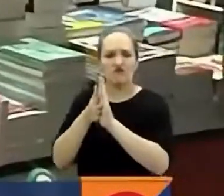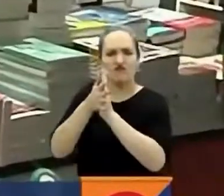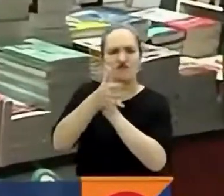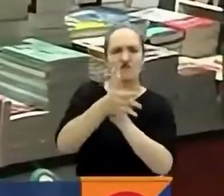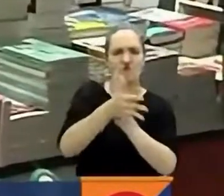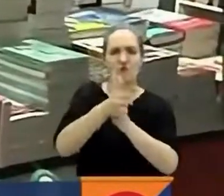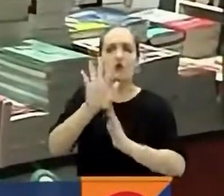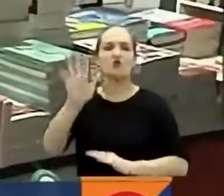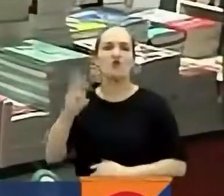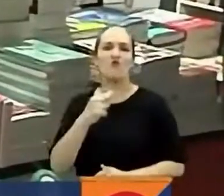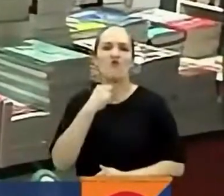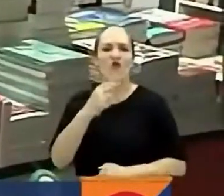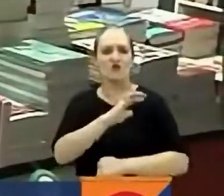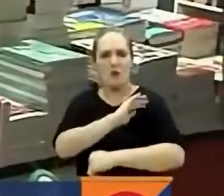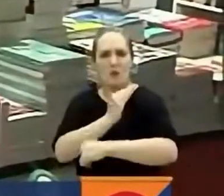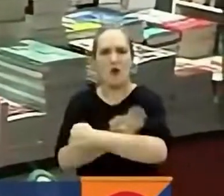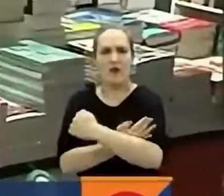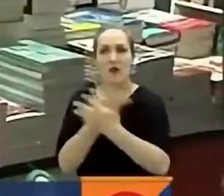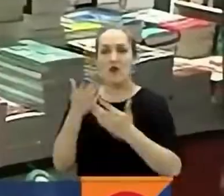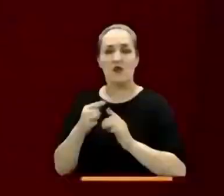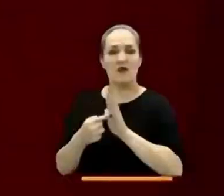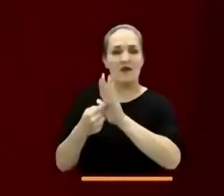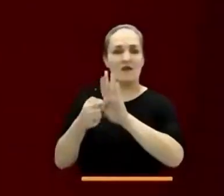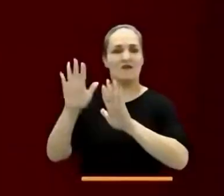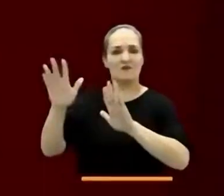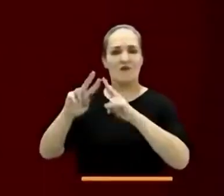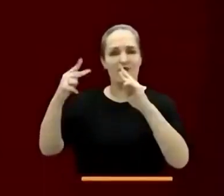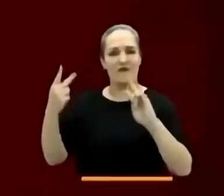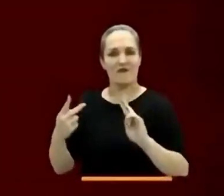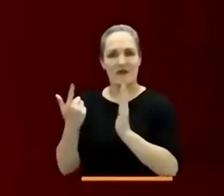la Feria del Libro de Bucaramanga.